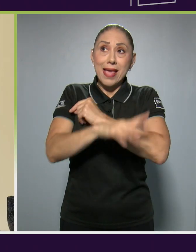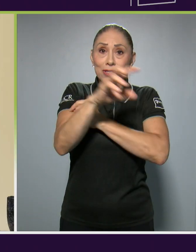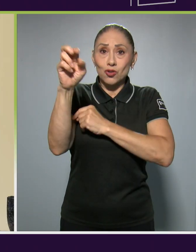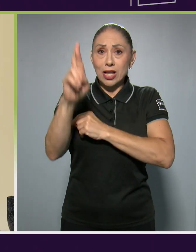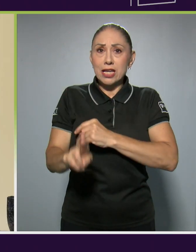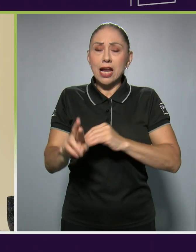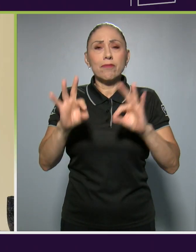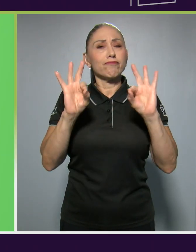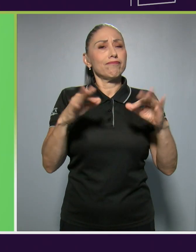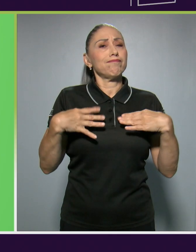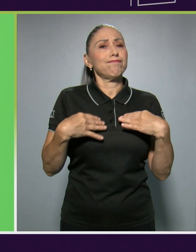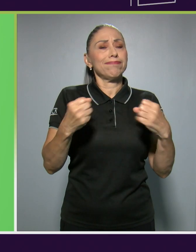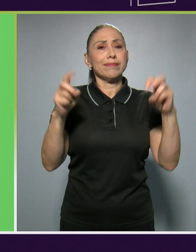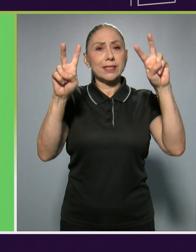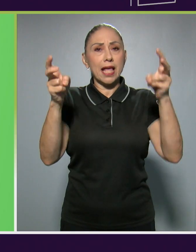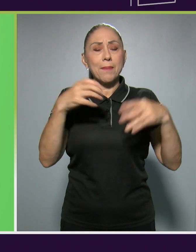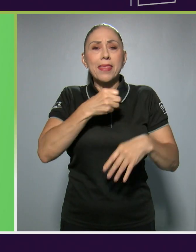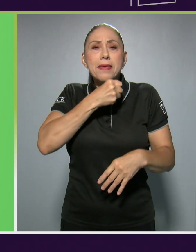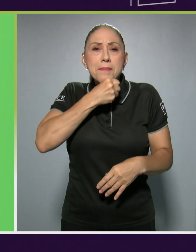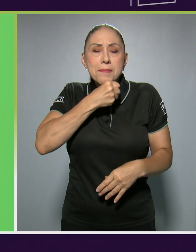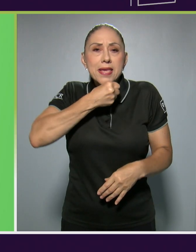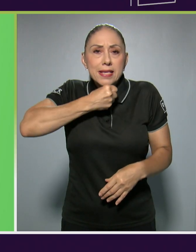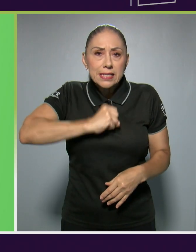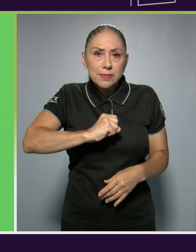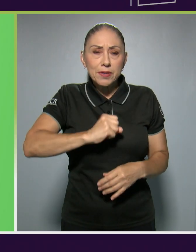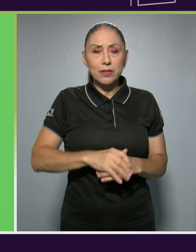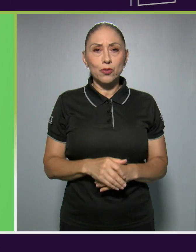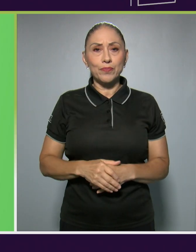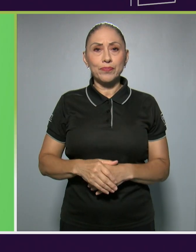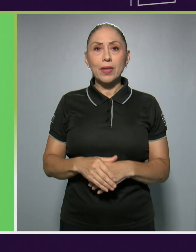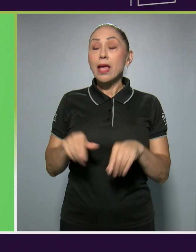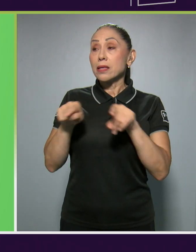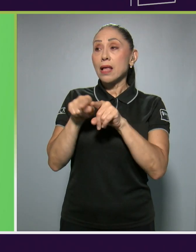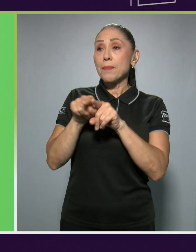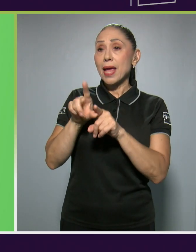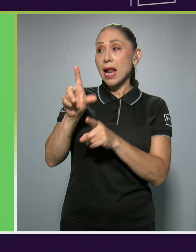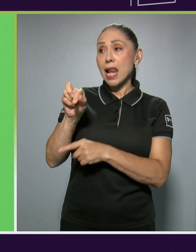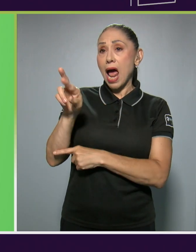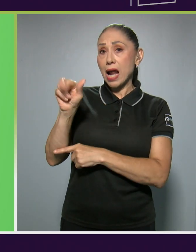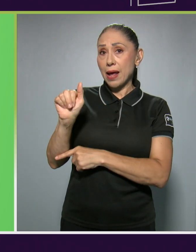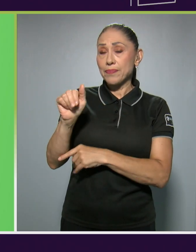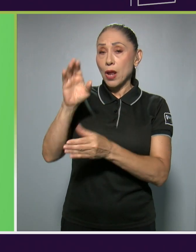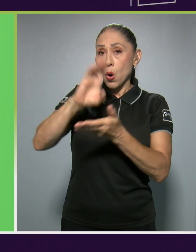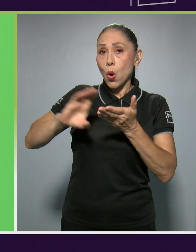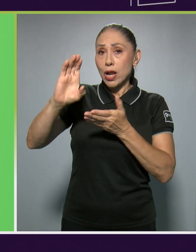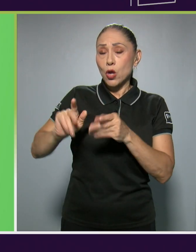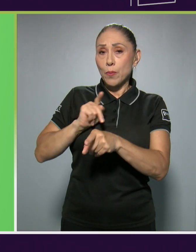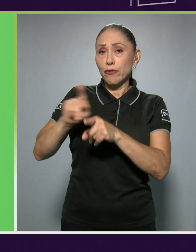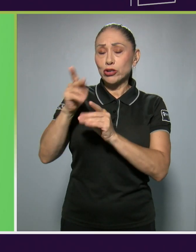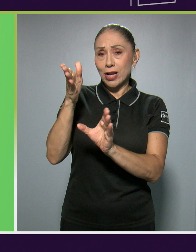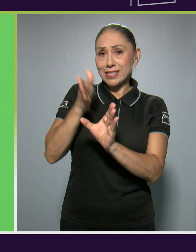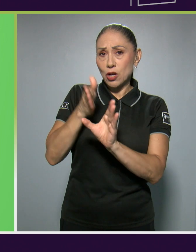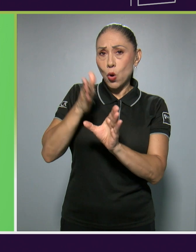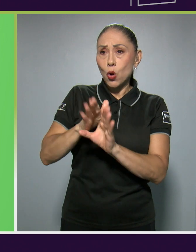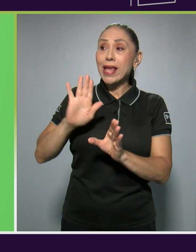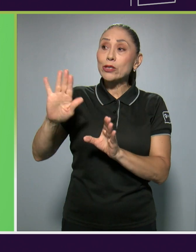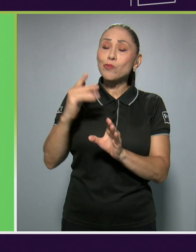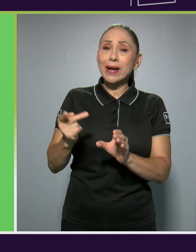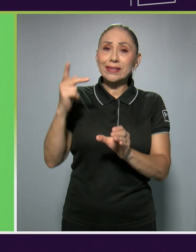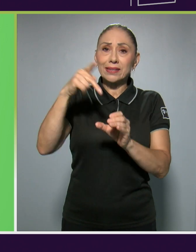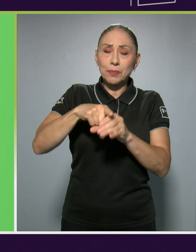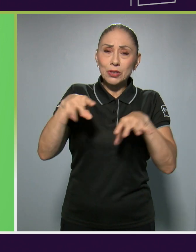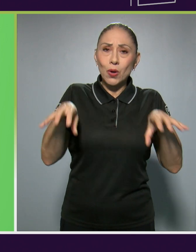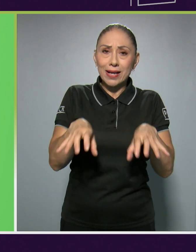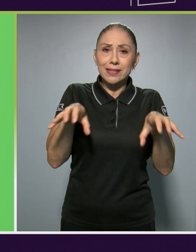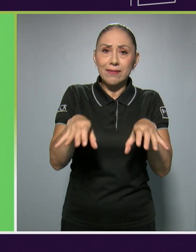envejecimiento. Y también, Lara, la participación activa del Colegio de Profesionales en Psicología y la importancia